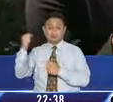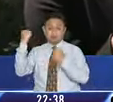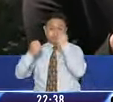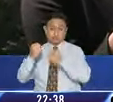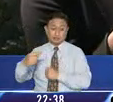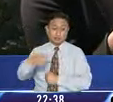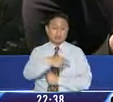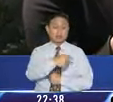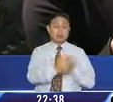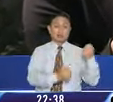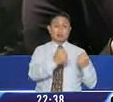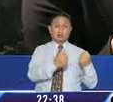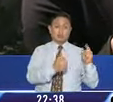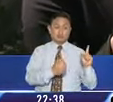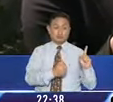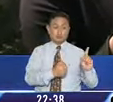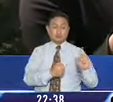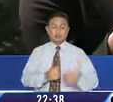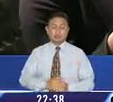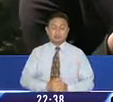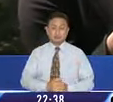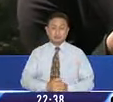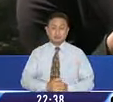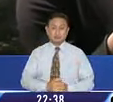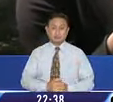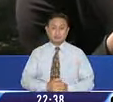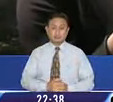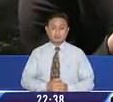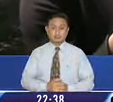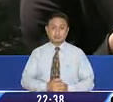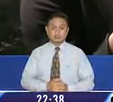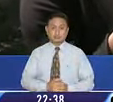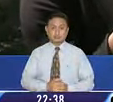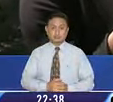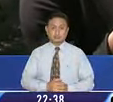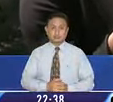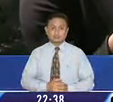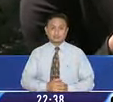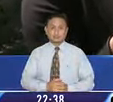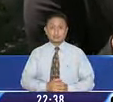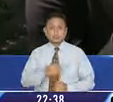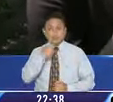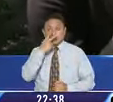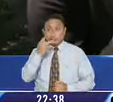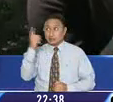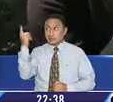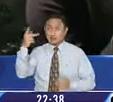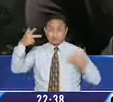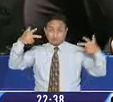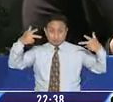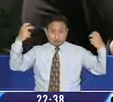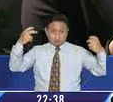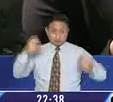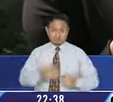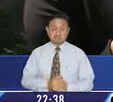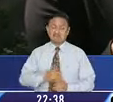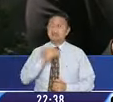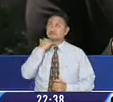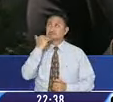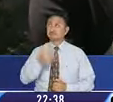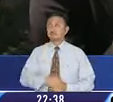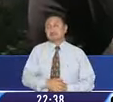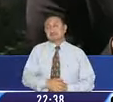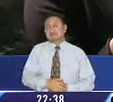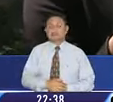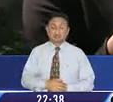que conduce el vehículo. Y no tiene esa... Ni siquiera se fijan que hay cámaras que les están observando y todo,